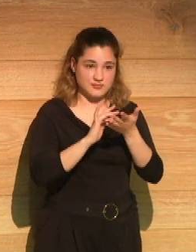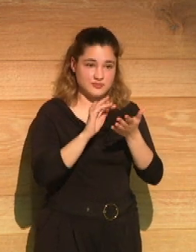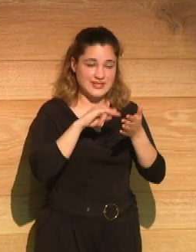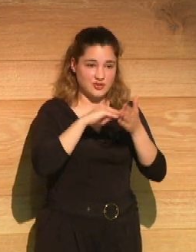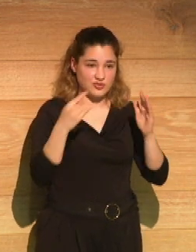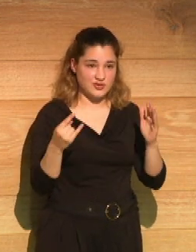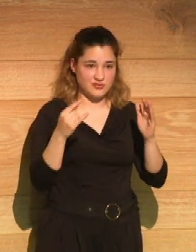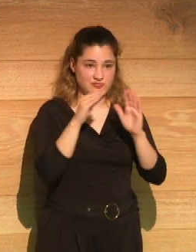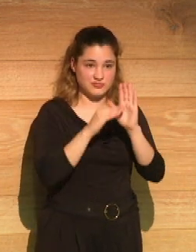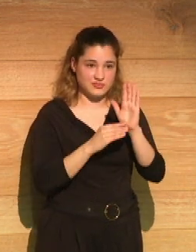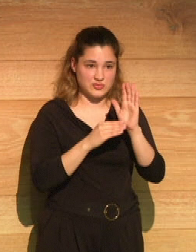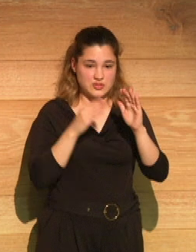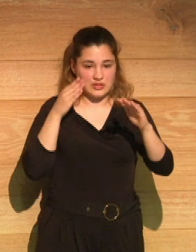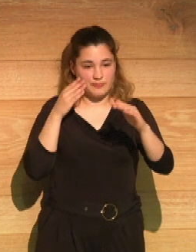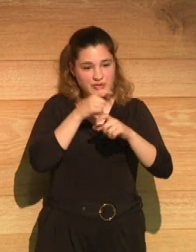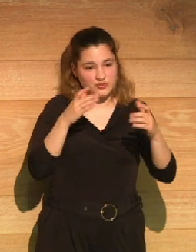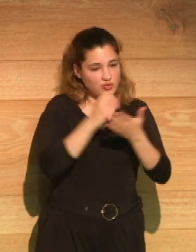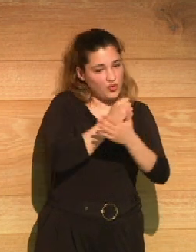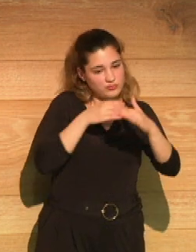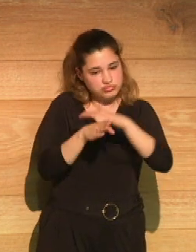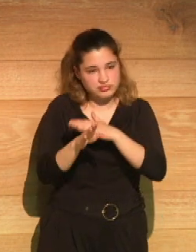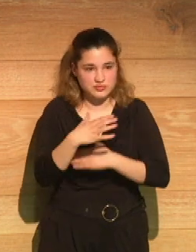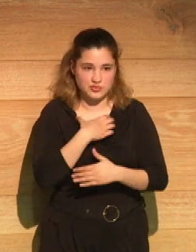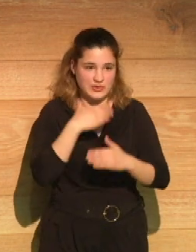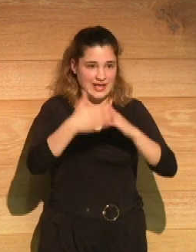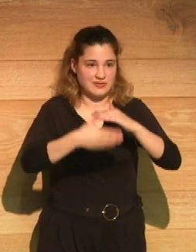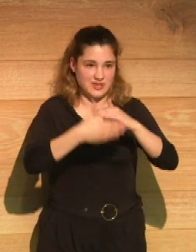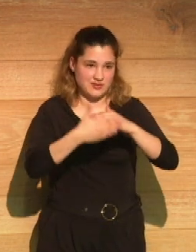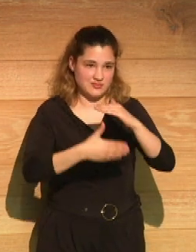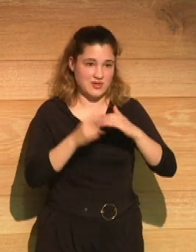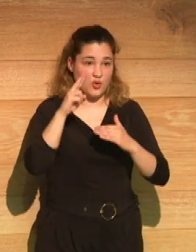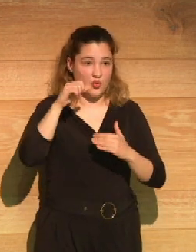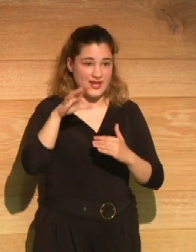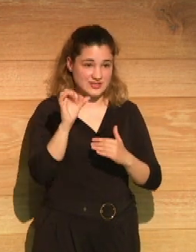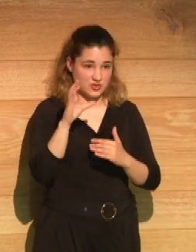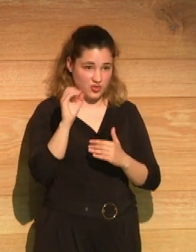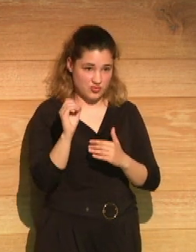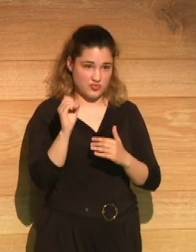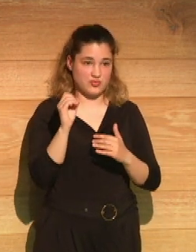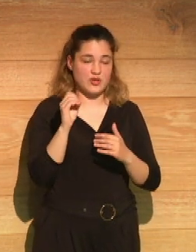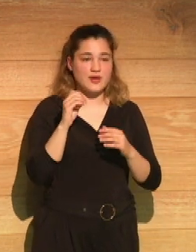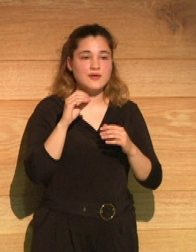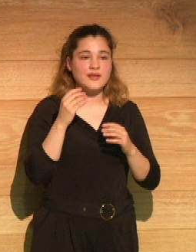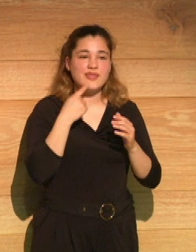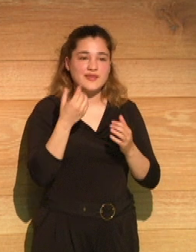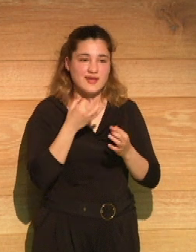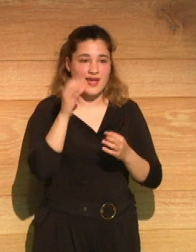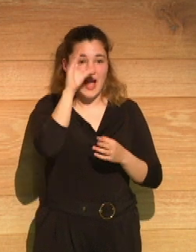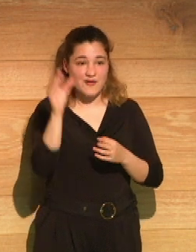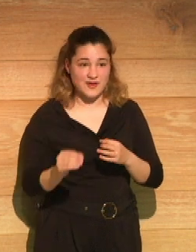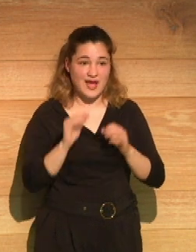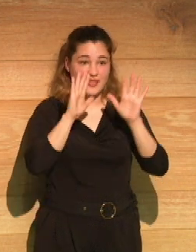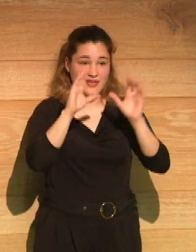recursos financieros. Uno de estos informes, el informe UNESCO, nos dice que en África solo el 10% de los